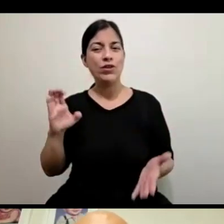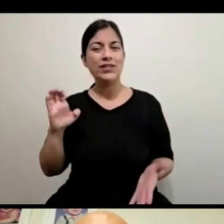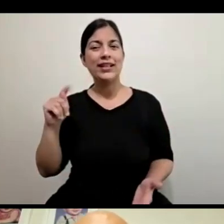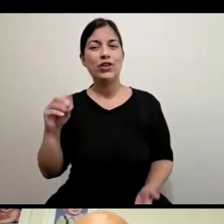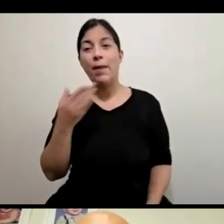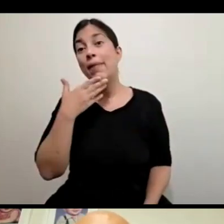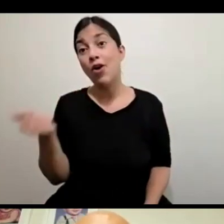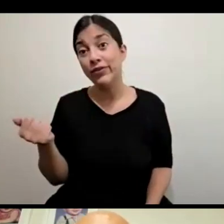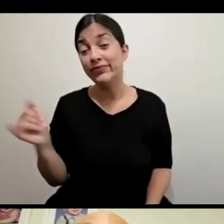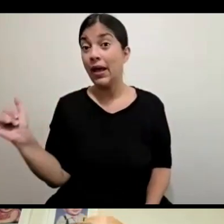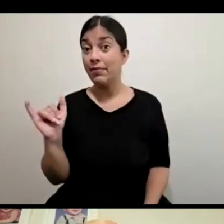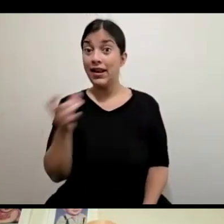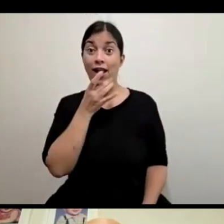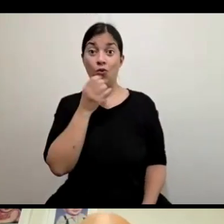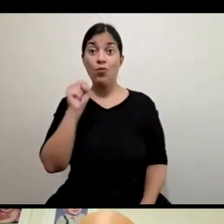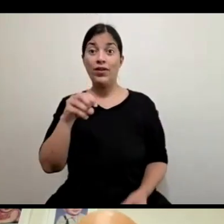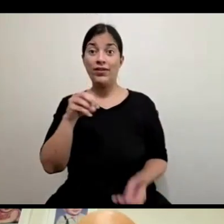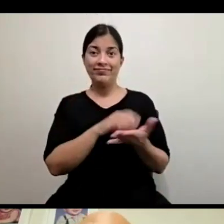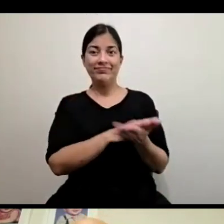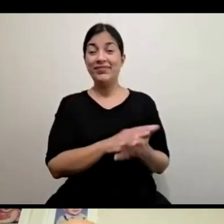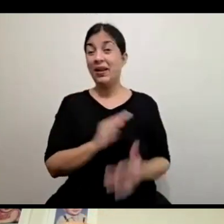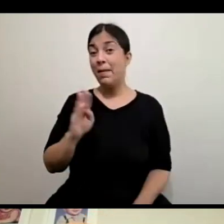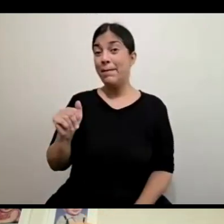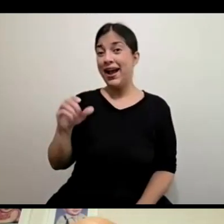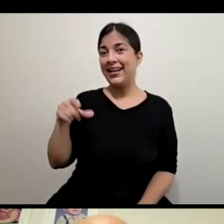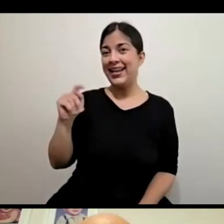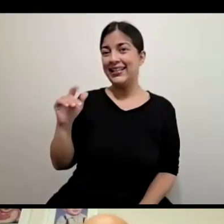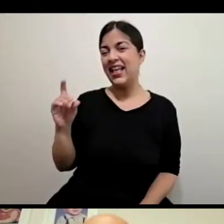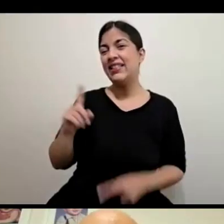la luz en el boceto. En la maqueta, depende de la luz donde yo la muestro.